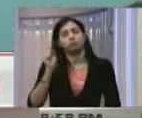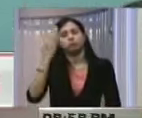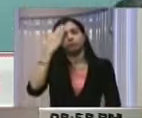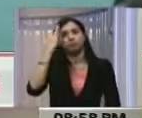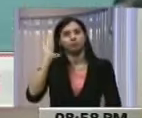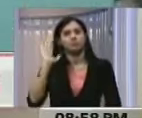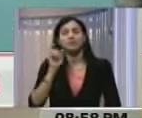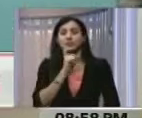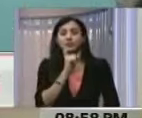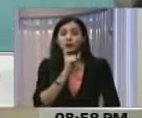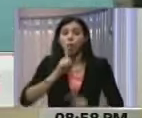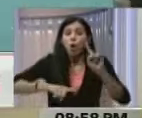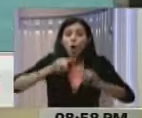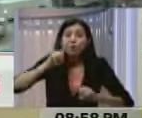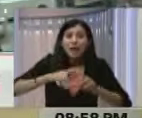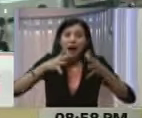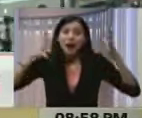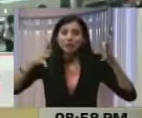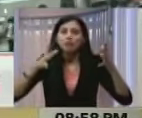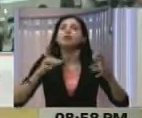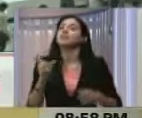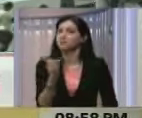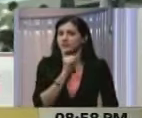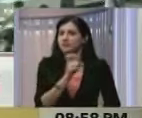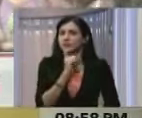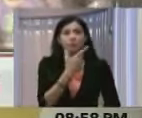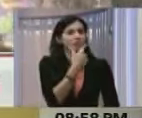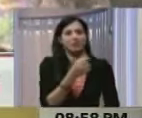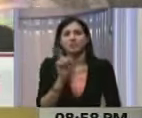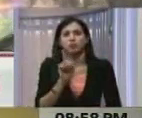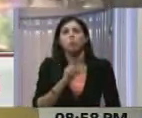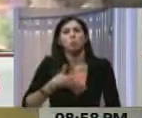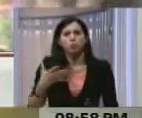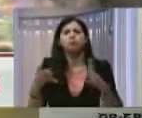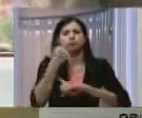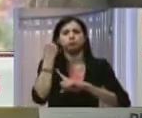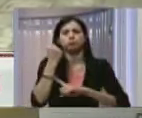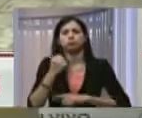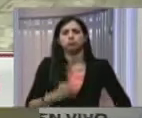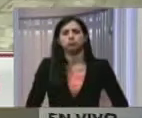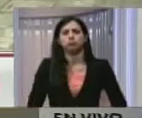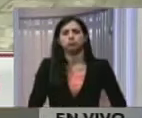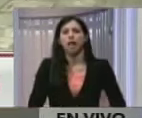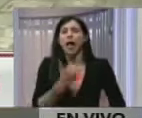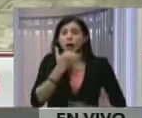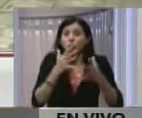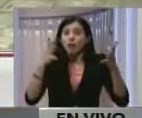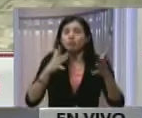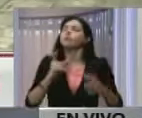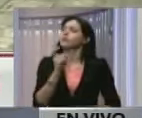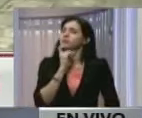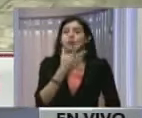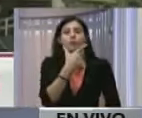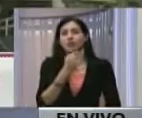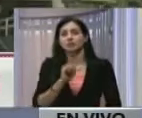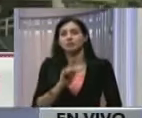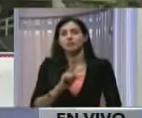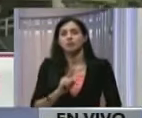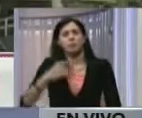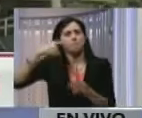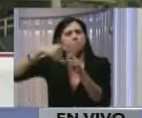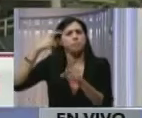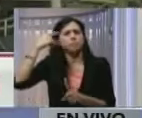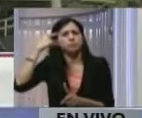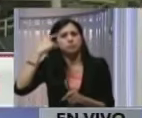las grandes cosas en la vida cuestan trabajo, pero lo vamos a lograr. Con el optimismo, con el compromiso, con